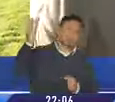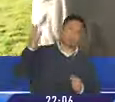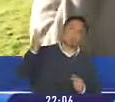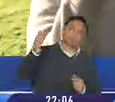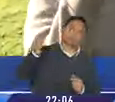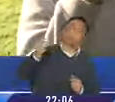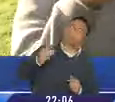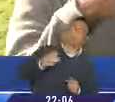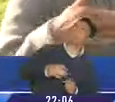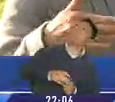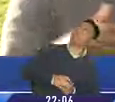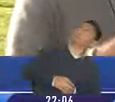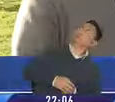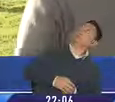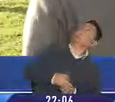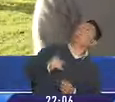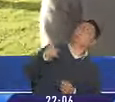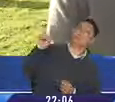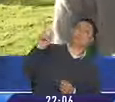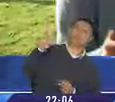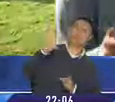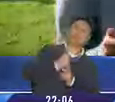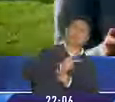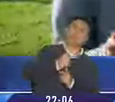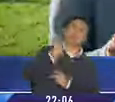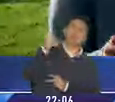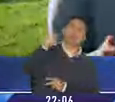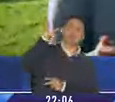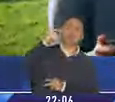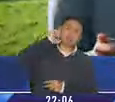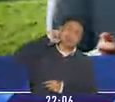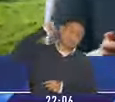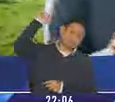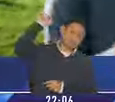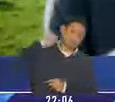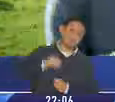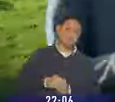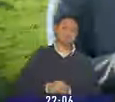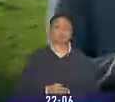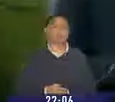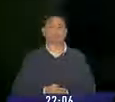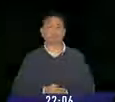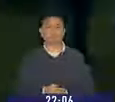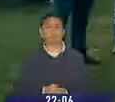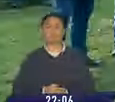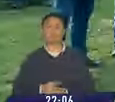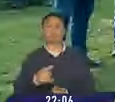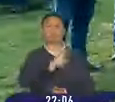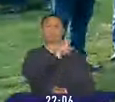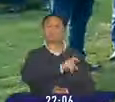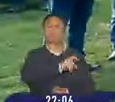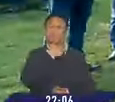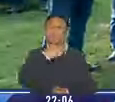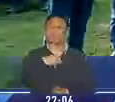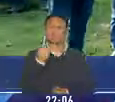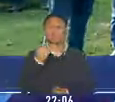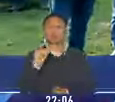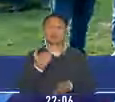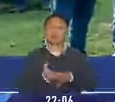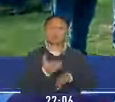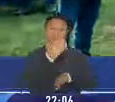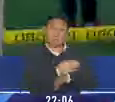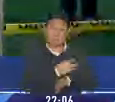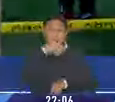piecitos. Con los pies del señor. Y se asusta y dice, cuidado, cuidado, ahí hay un ahorcado. Según algunos moradores, el joven venía por varios